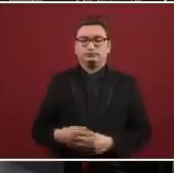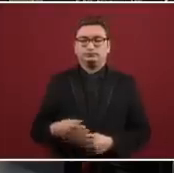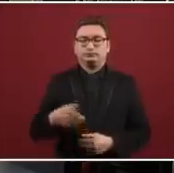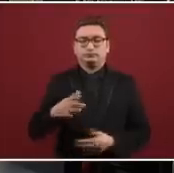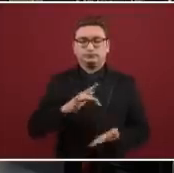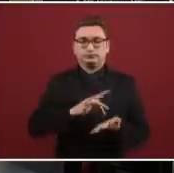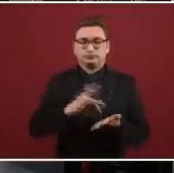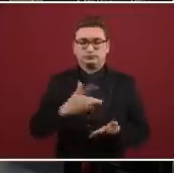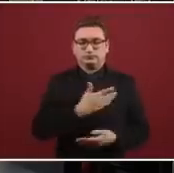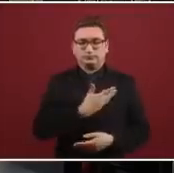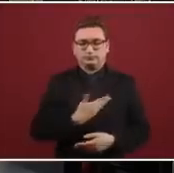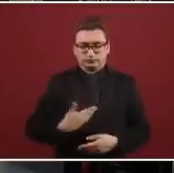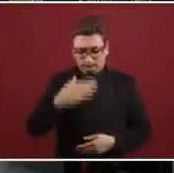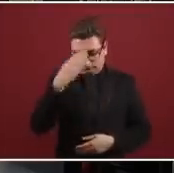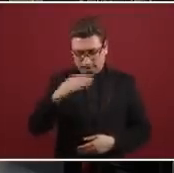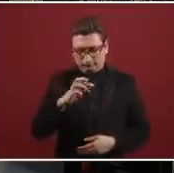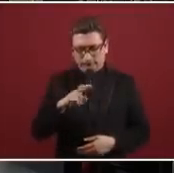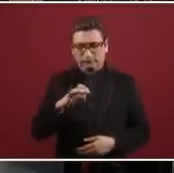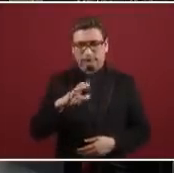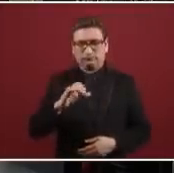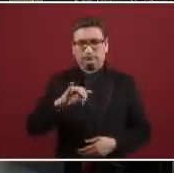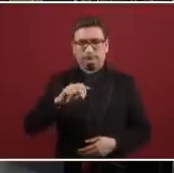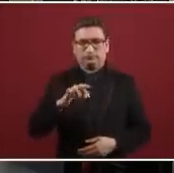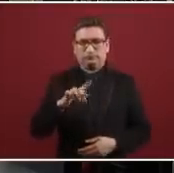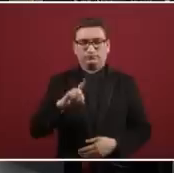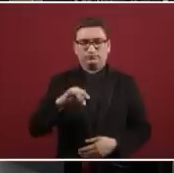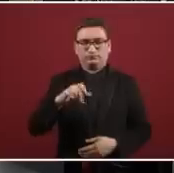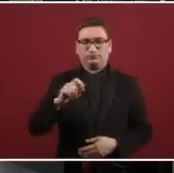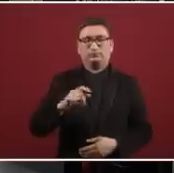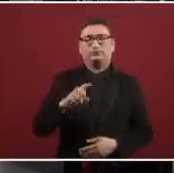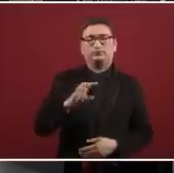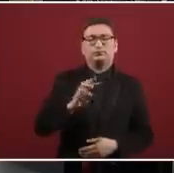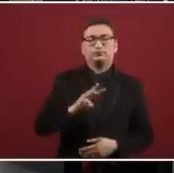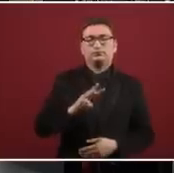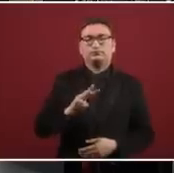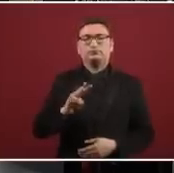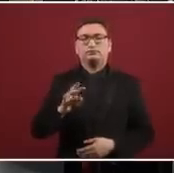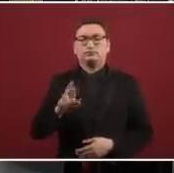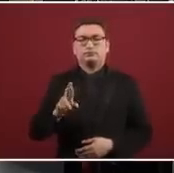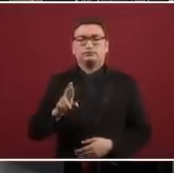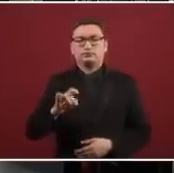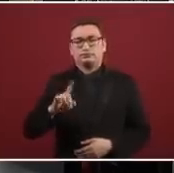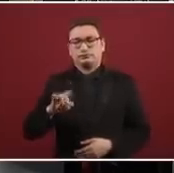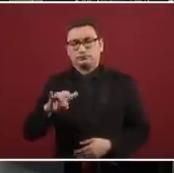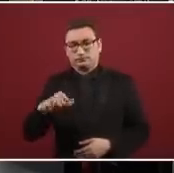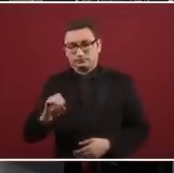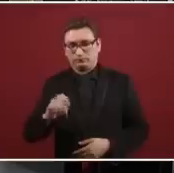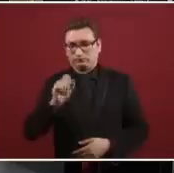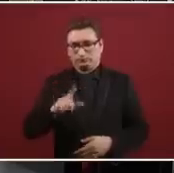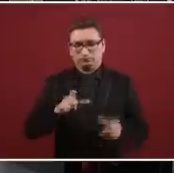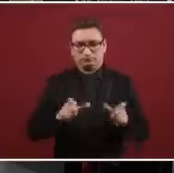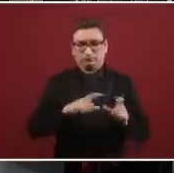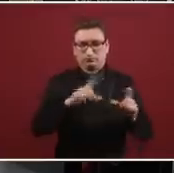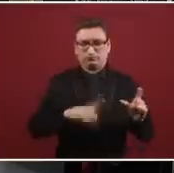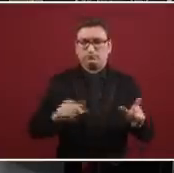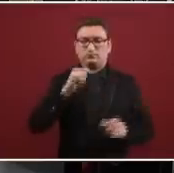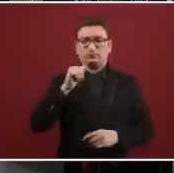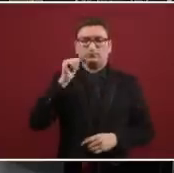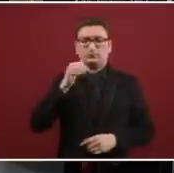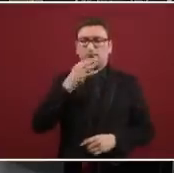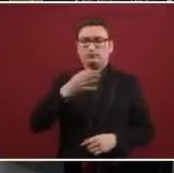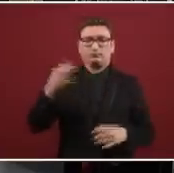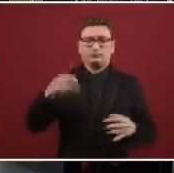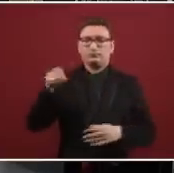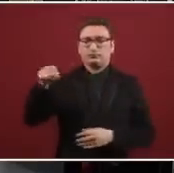Gracias, señor presidente. Rocío Jardines, de W Radio. Preguntarle, presidente, en este mismo tema de la Guardia Nacional, el día de ayer anunció Tabasco